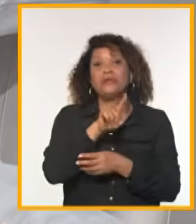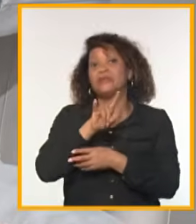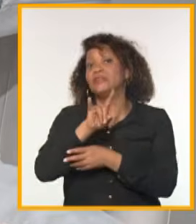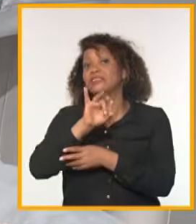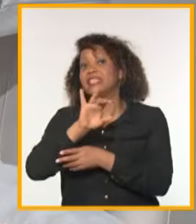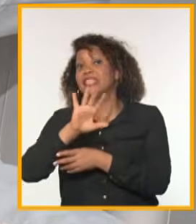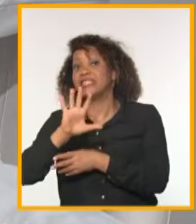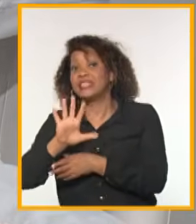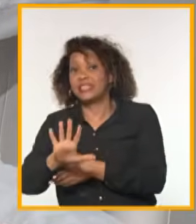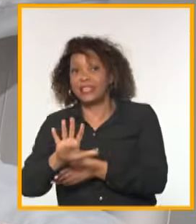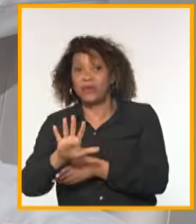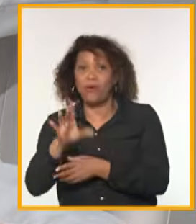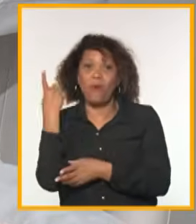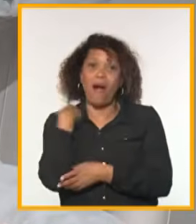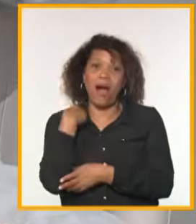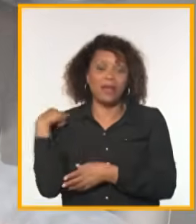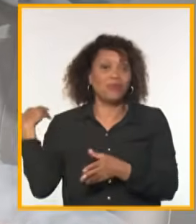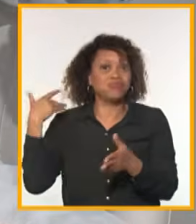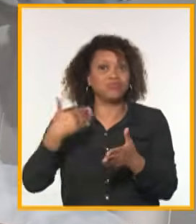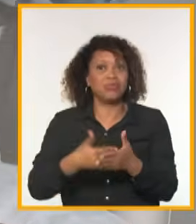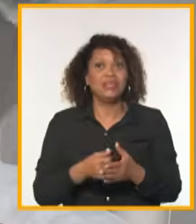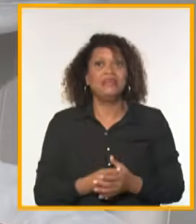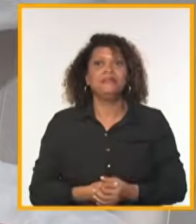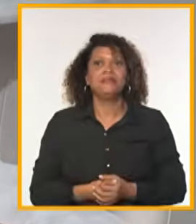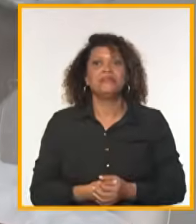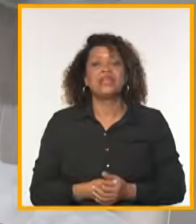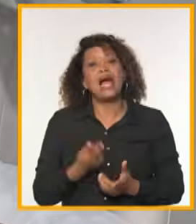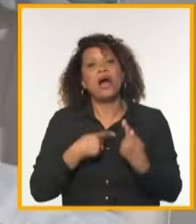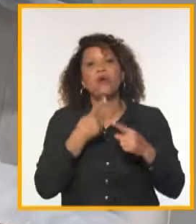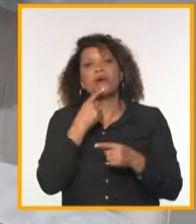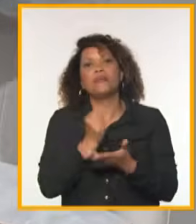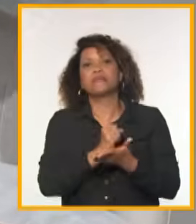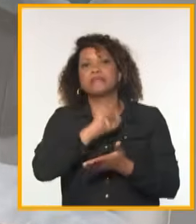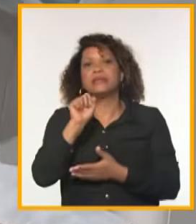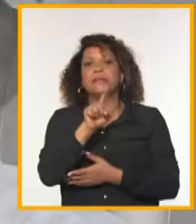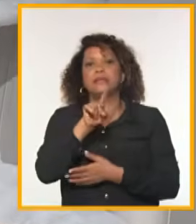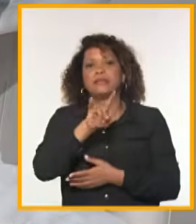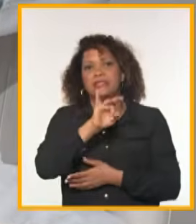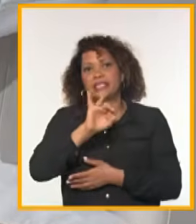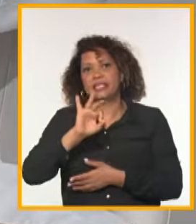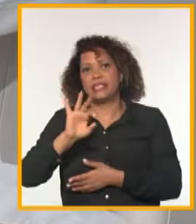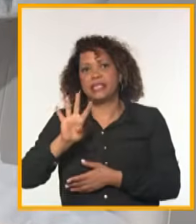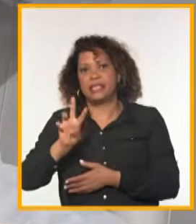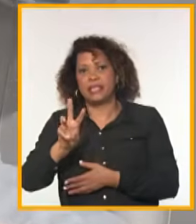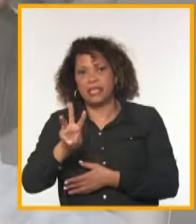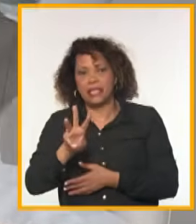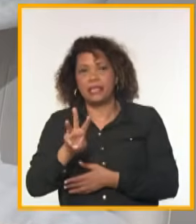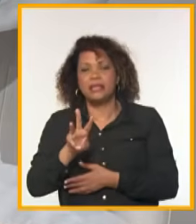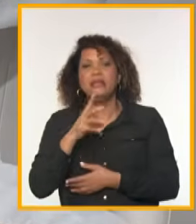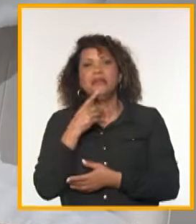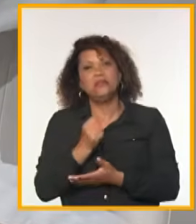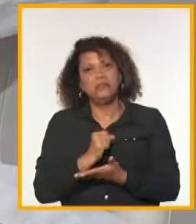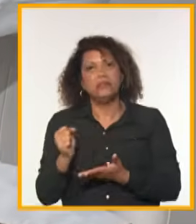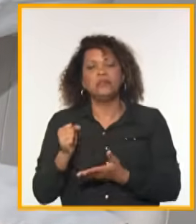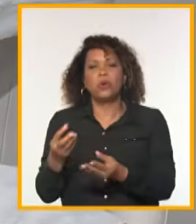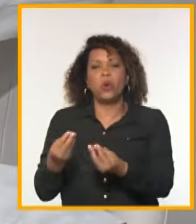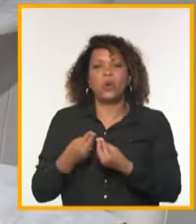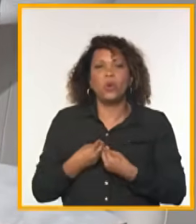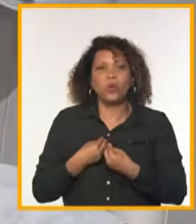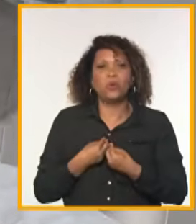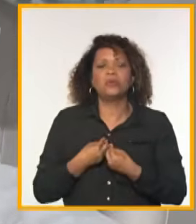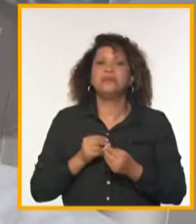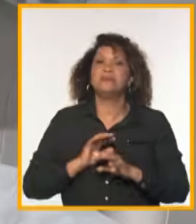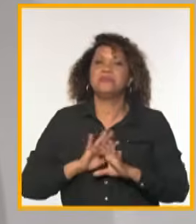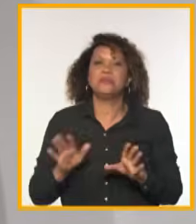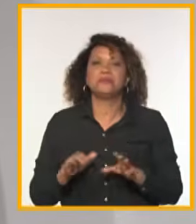1975. Ya. ¿No entiendes? Realmente, aunque yo me gradué en el 73, pero ese en la Universidad de McGill lo cogí en el Monte Orleans